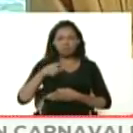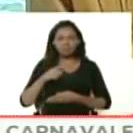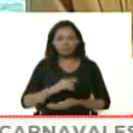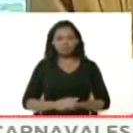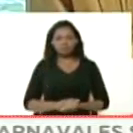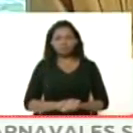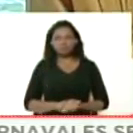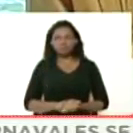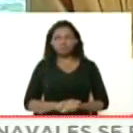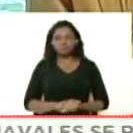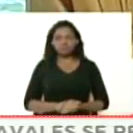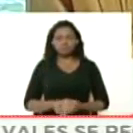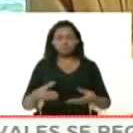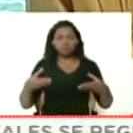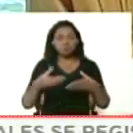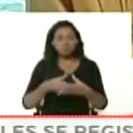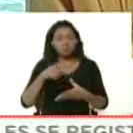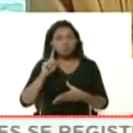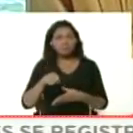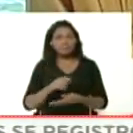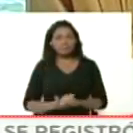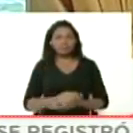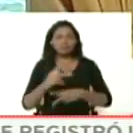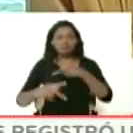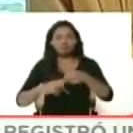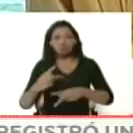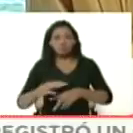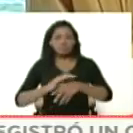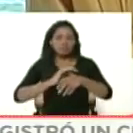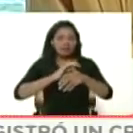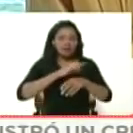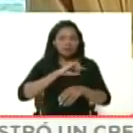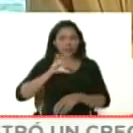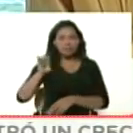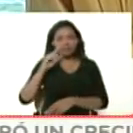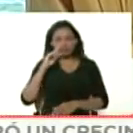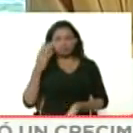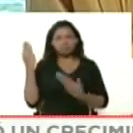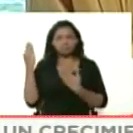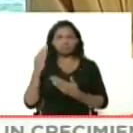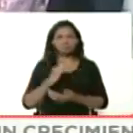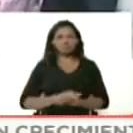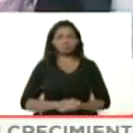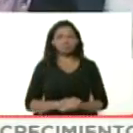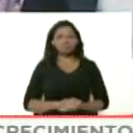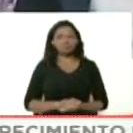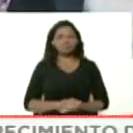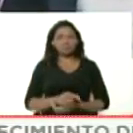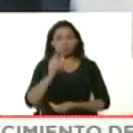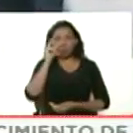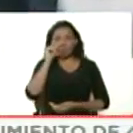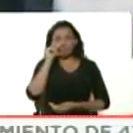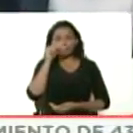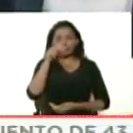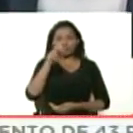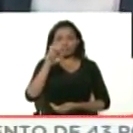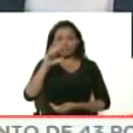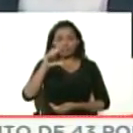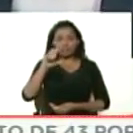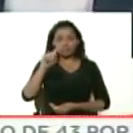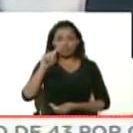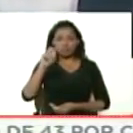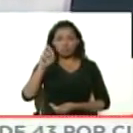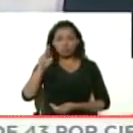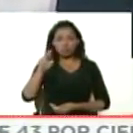con el sector que produce la carne del país. Adelante, Héctor Escanone. Muy buenas tardes,